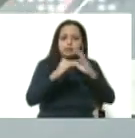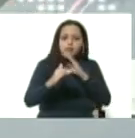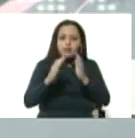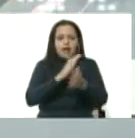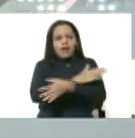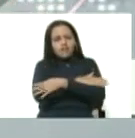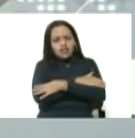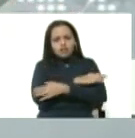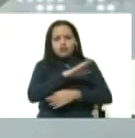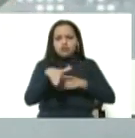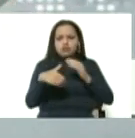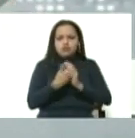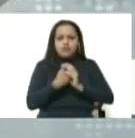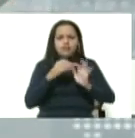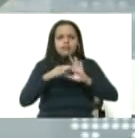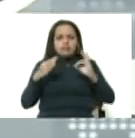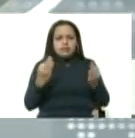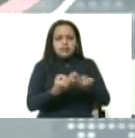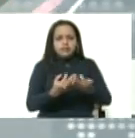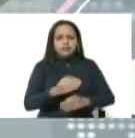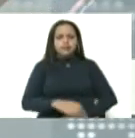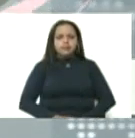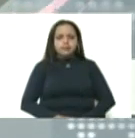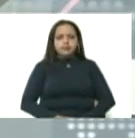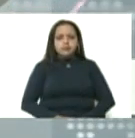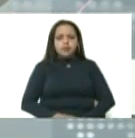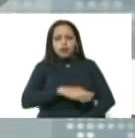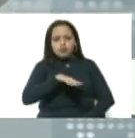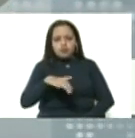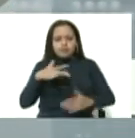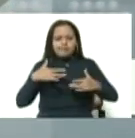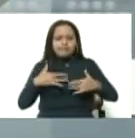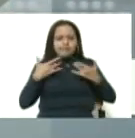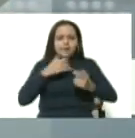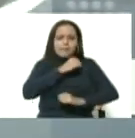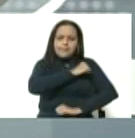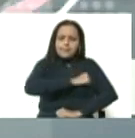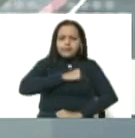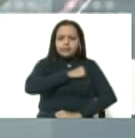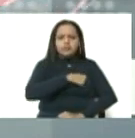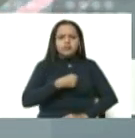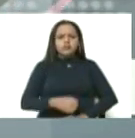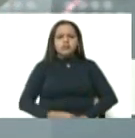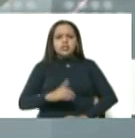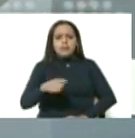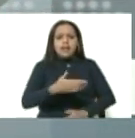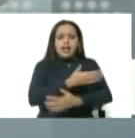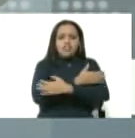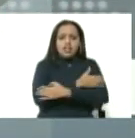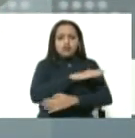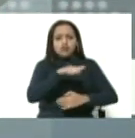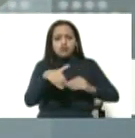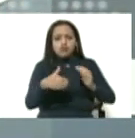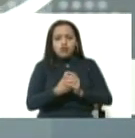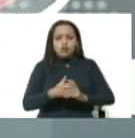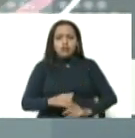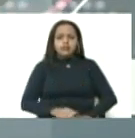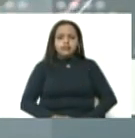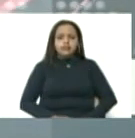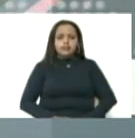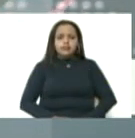abrazo a toda su familia, nuestro sentido pésame, y nuestro abrazo también a toda la